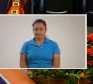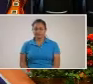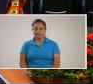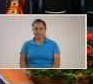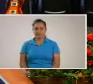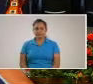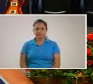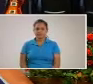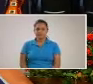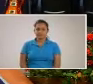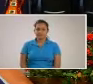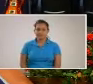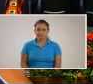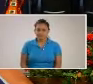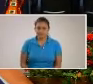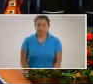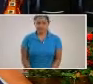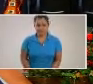Ahí está,